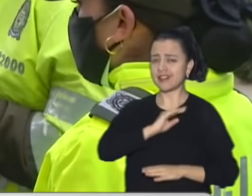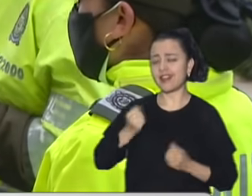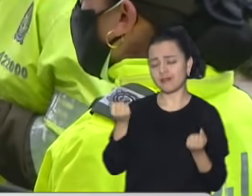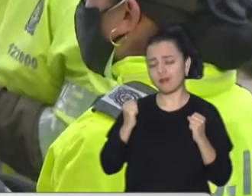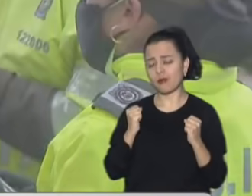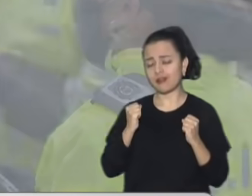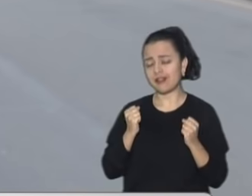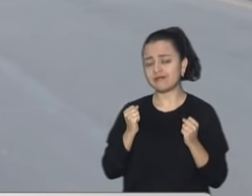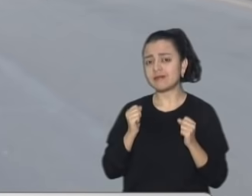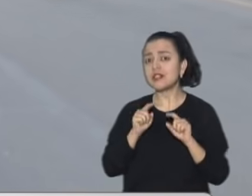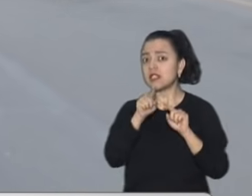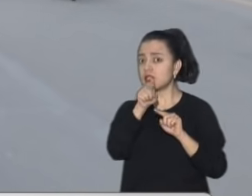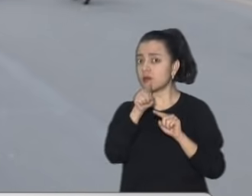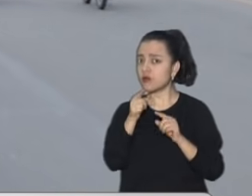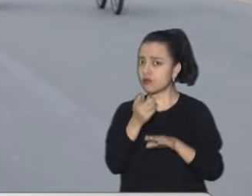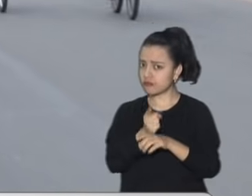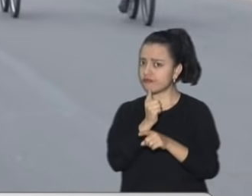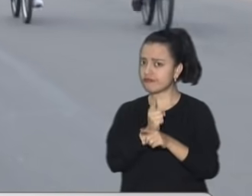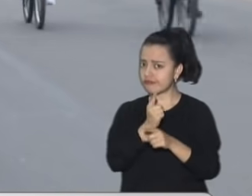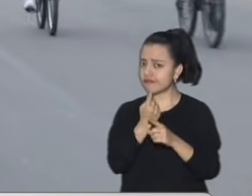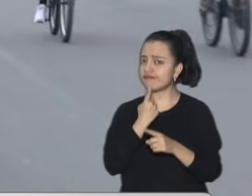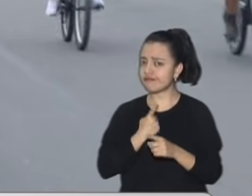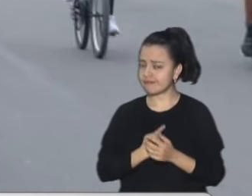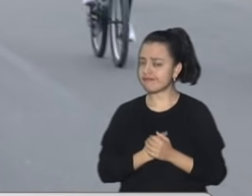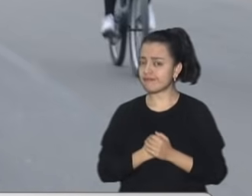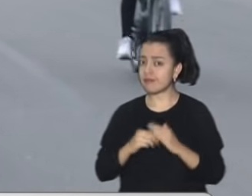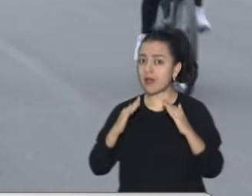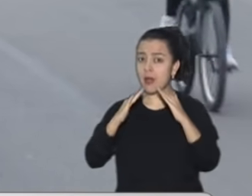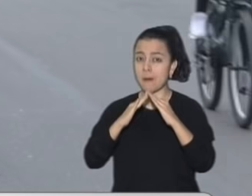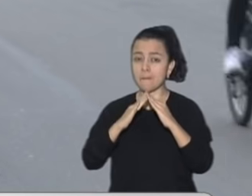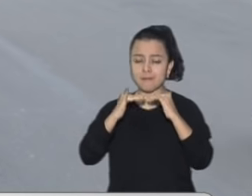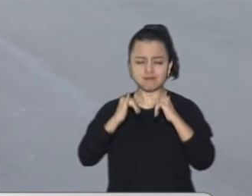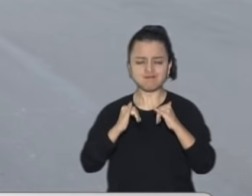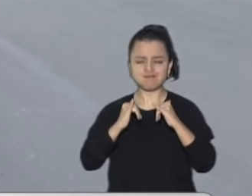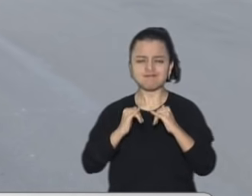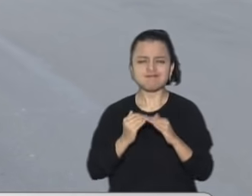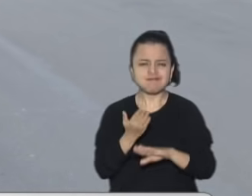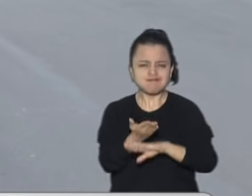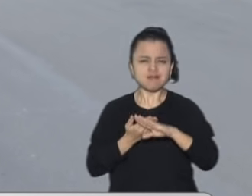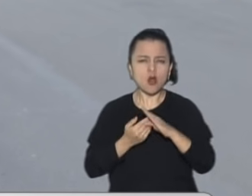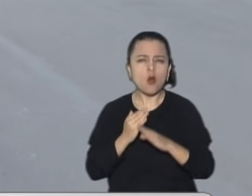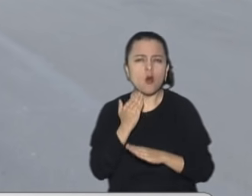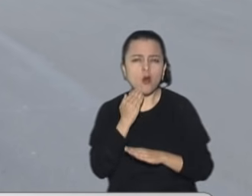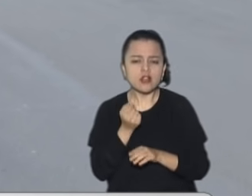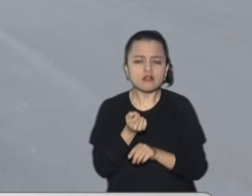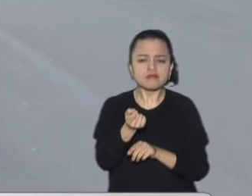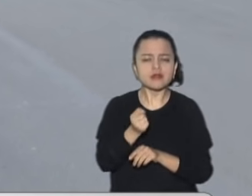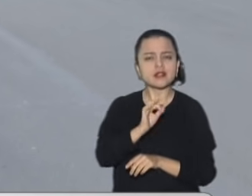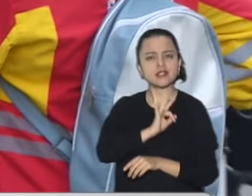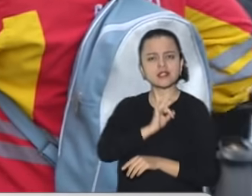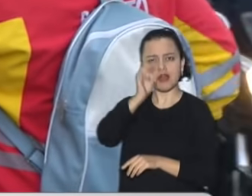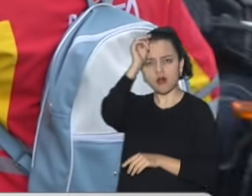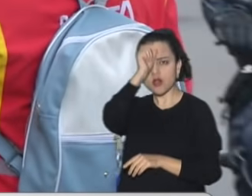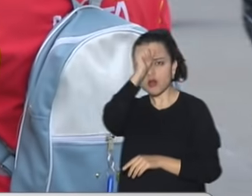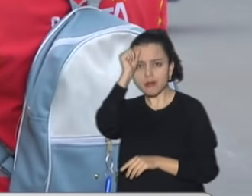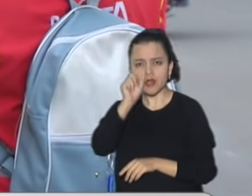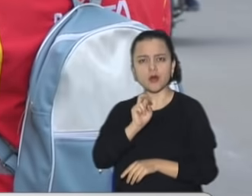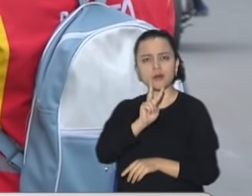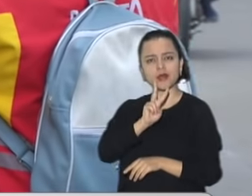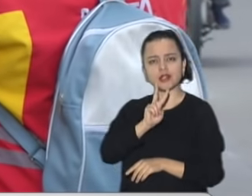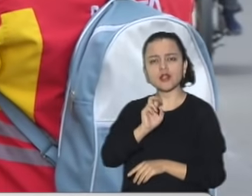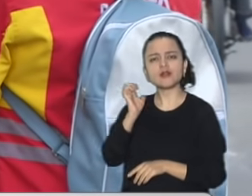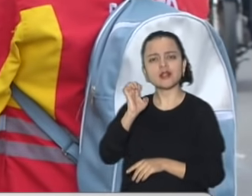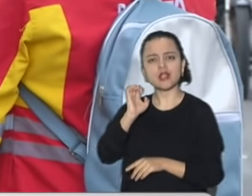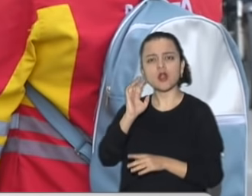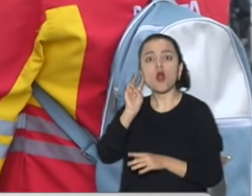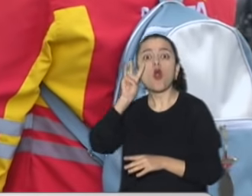de Bogotá. Y como usted lo dijo, la cuarentena estricta general volverá a la capital del país este 22 de enero a las 8 de la